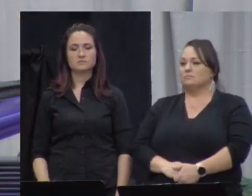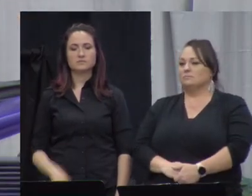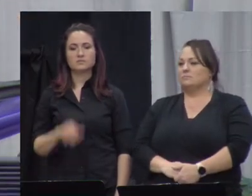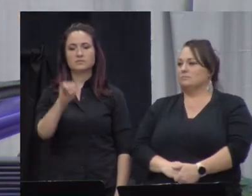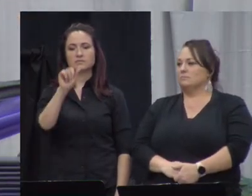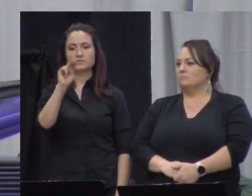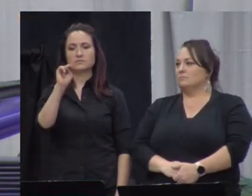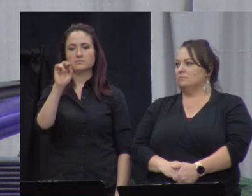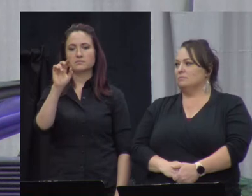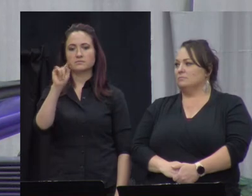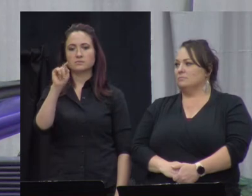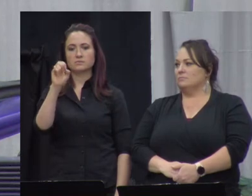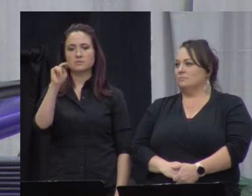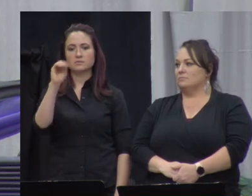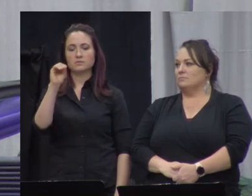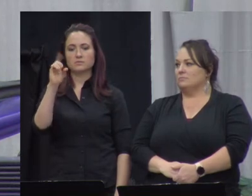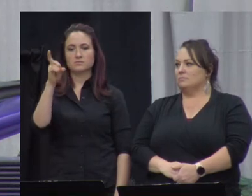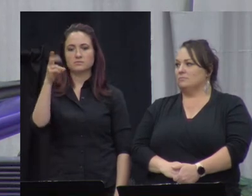Antonio Duran.